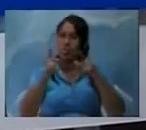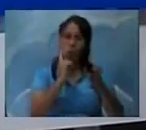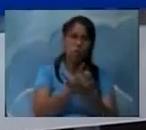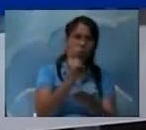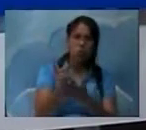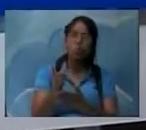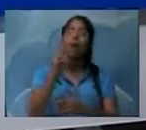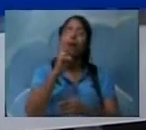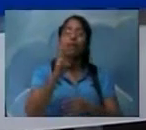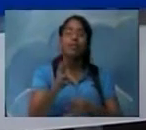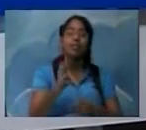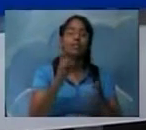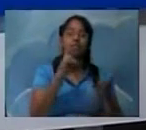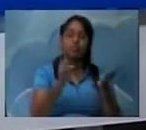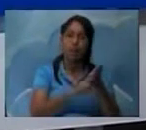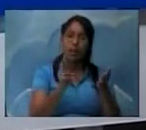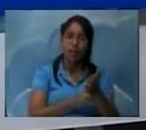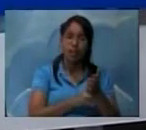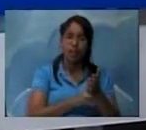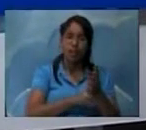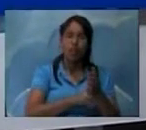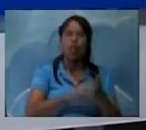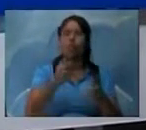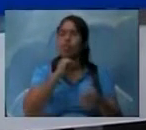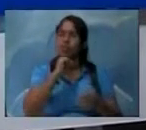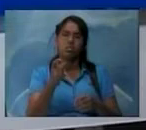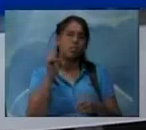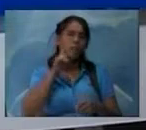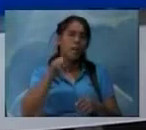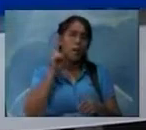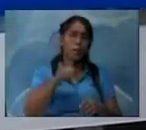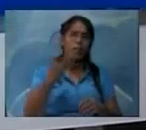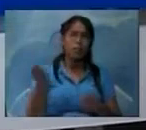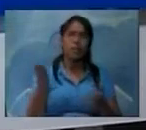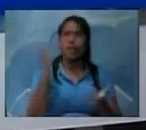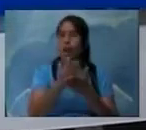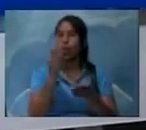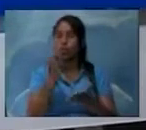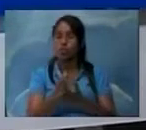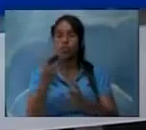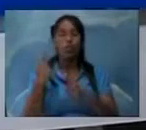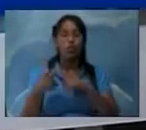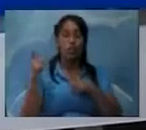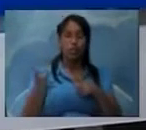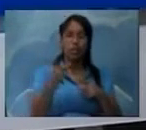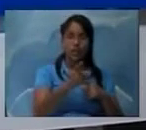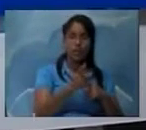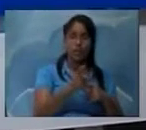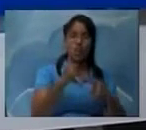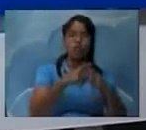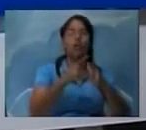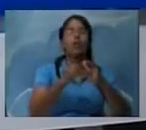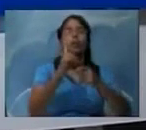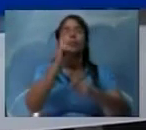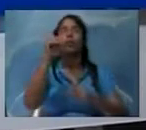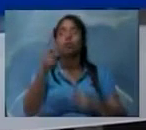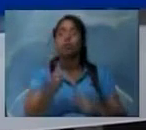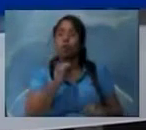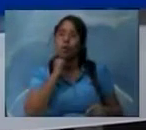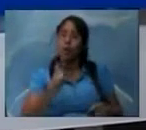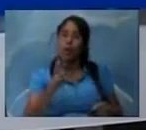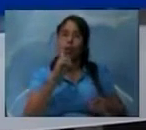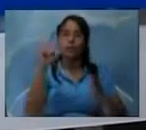para ver si era verdad o si era falsa la acusación. Él les preguntó y les dijo,